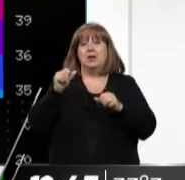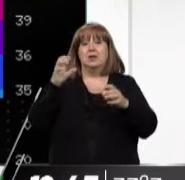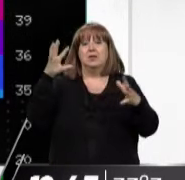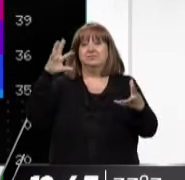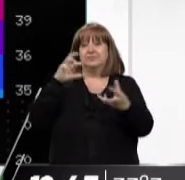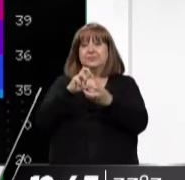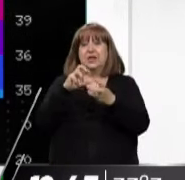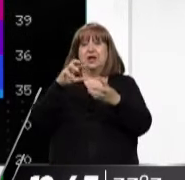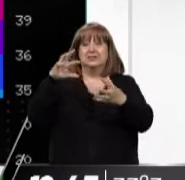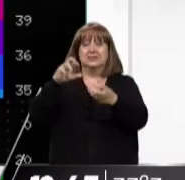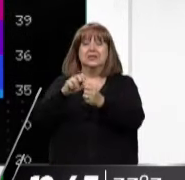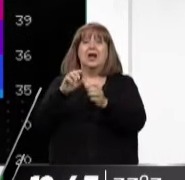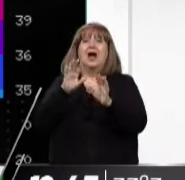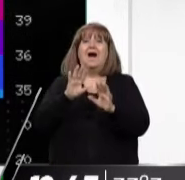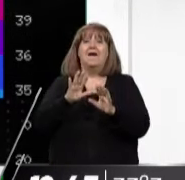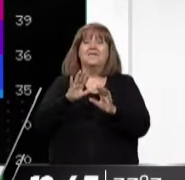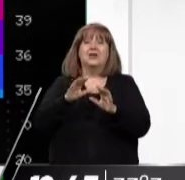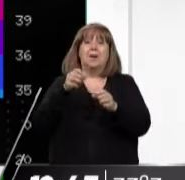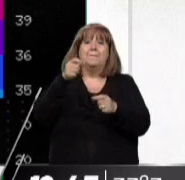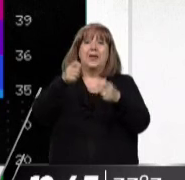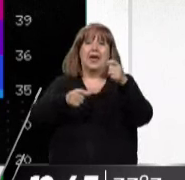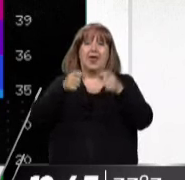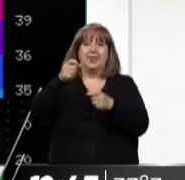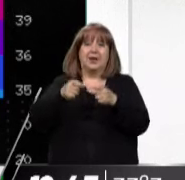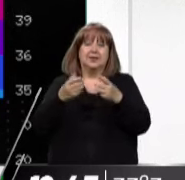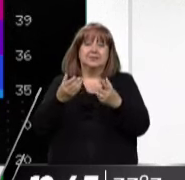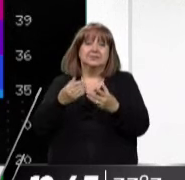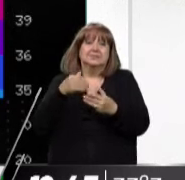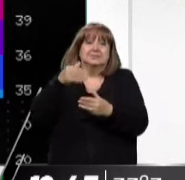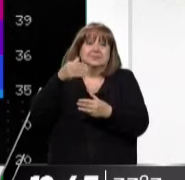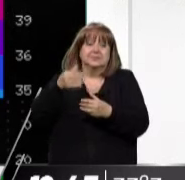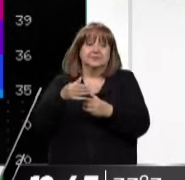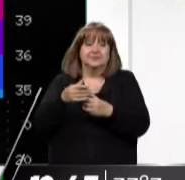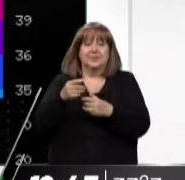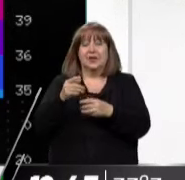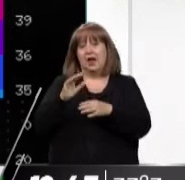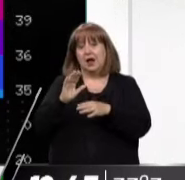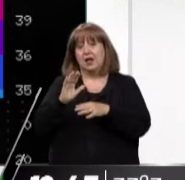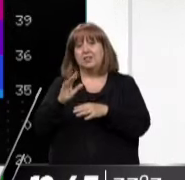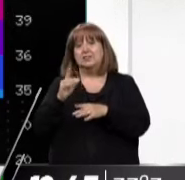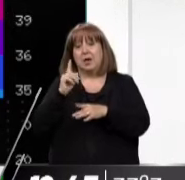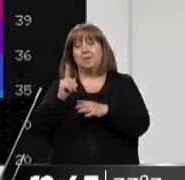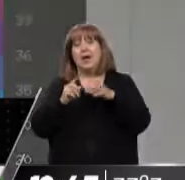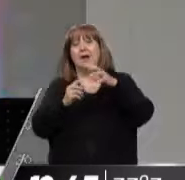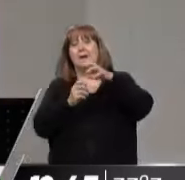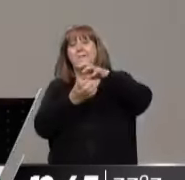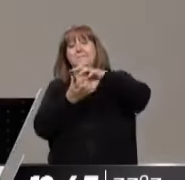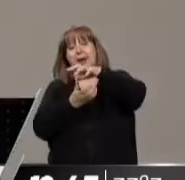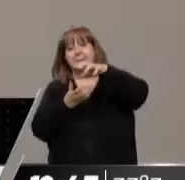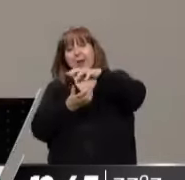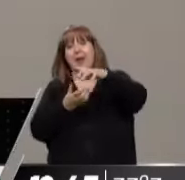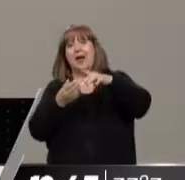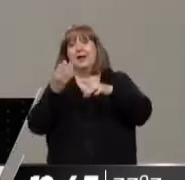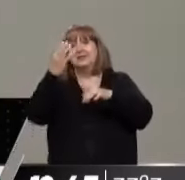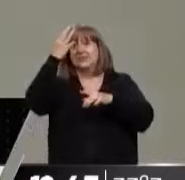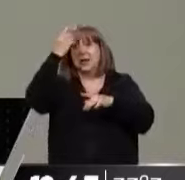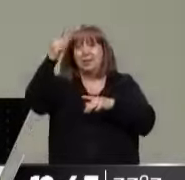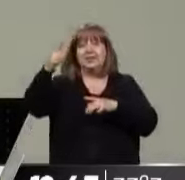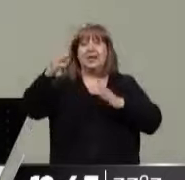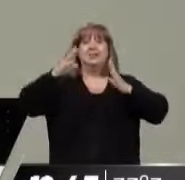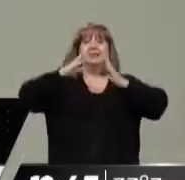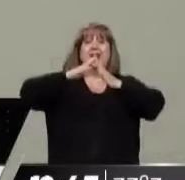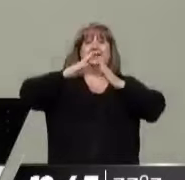esperar. Además de los daños en la zona productiva, teníamos algunas imágenes y videos de la zona de Palmira, otras localidades de San Martín en donde hubo voladuras